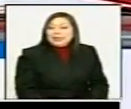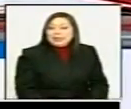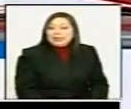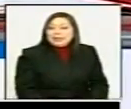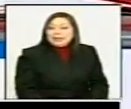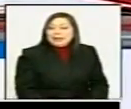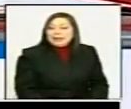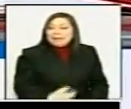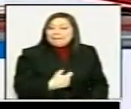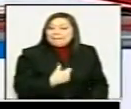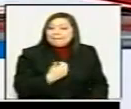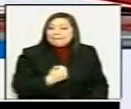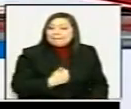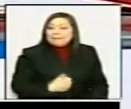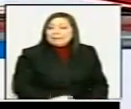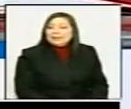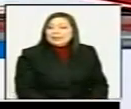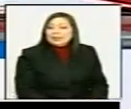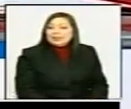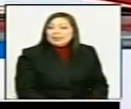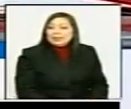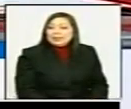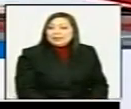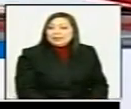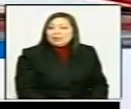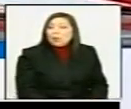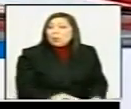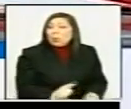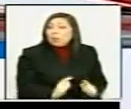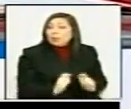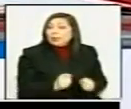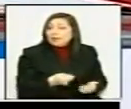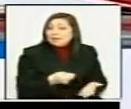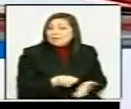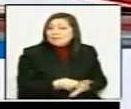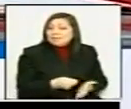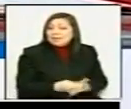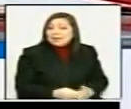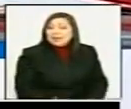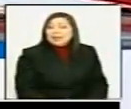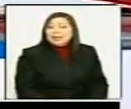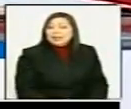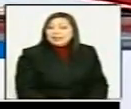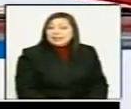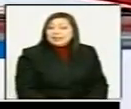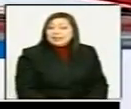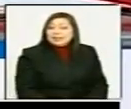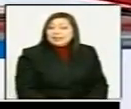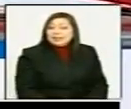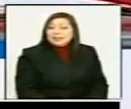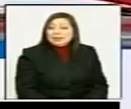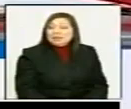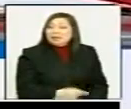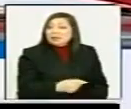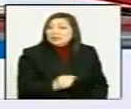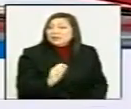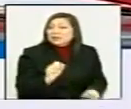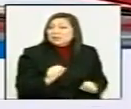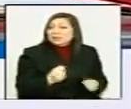a mí en particular, o cuando da dinero de esta manera, ellos